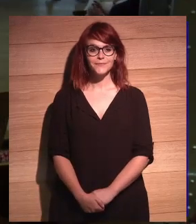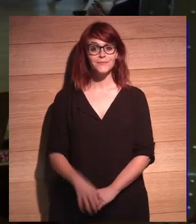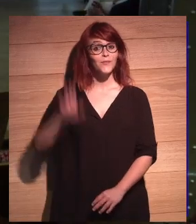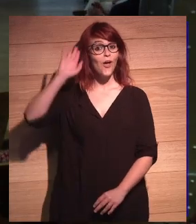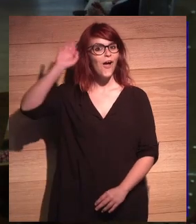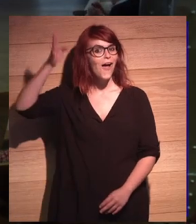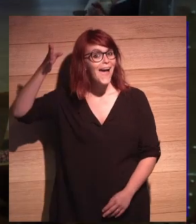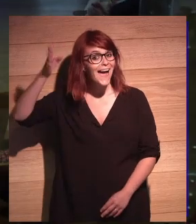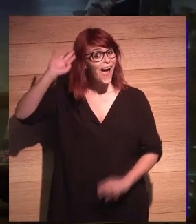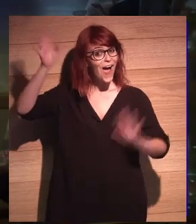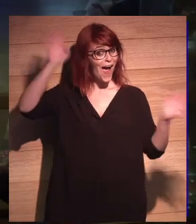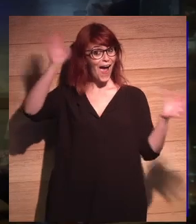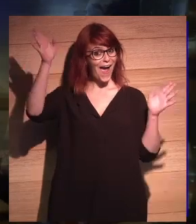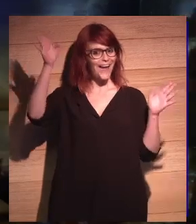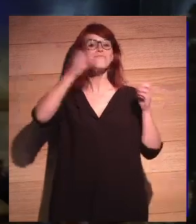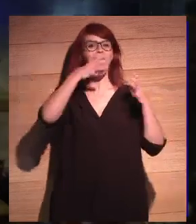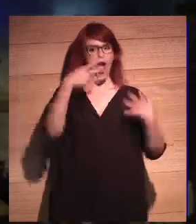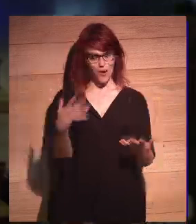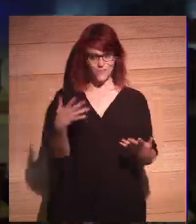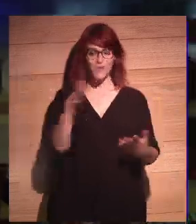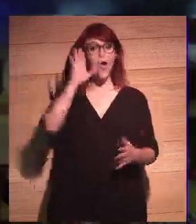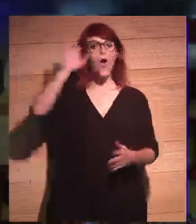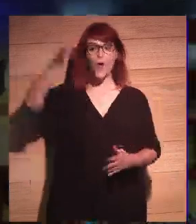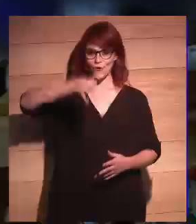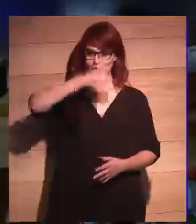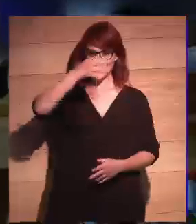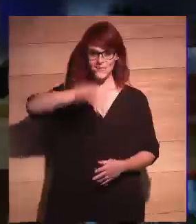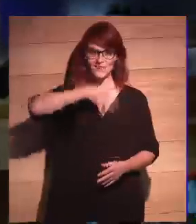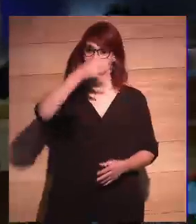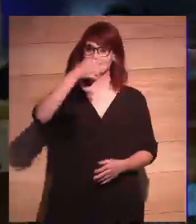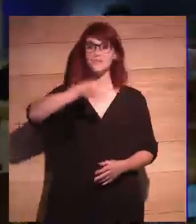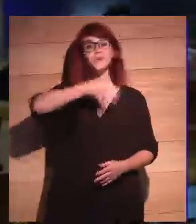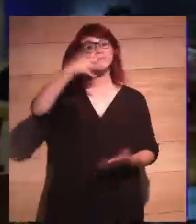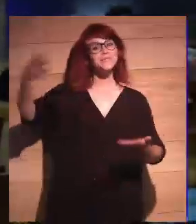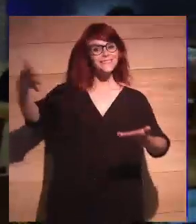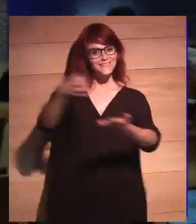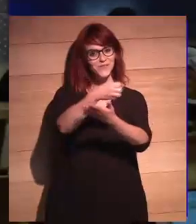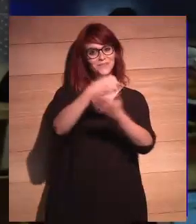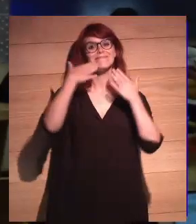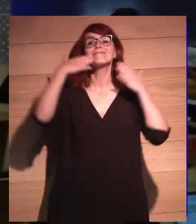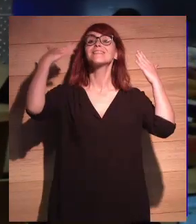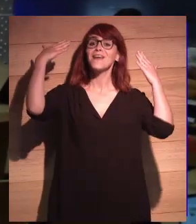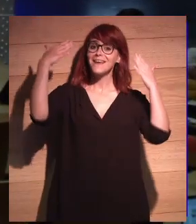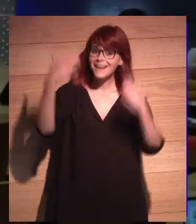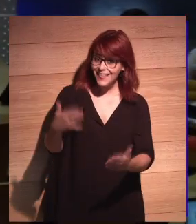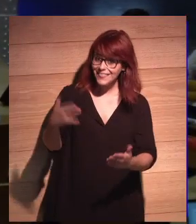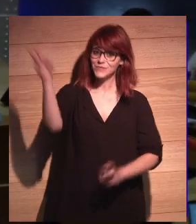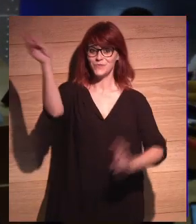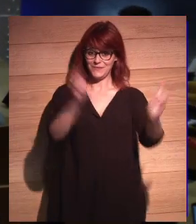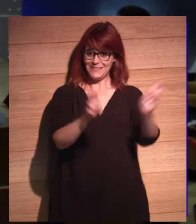Hola, hola, hola. Sí, ahora sí. Hola, buenas tardes. Buenas tardes a todos. Gracias por